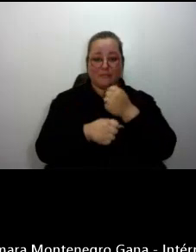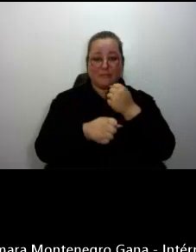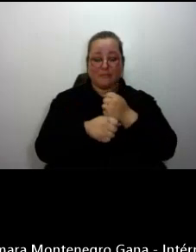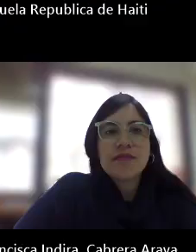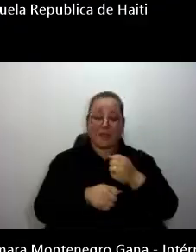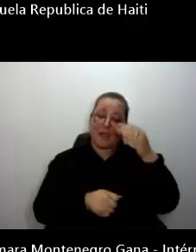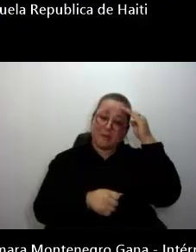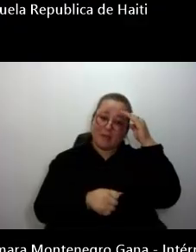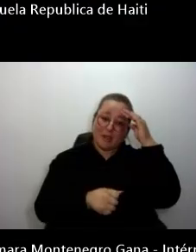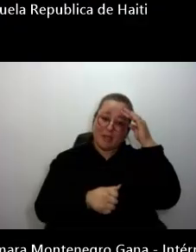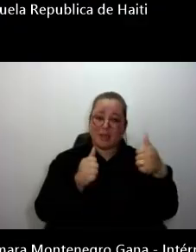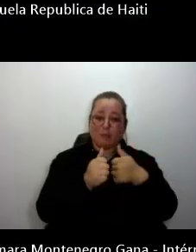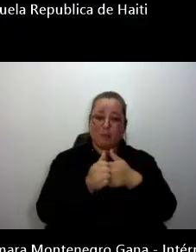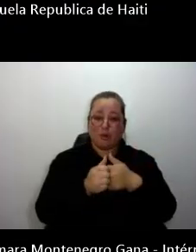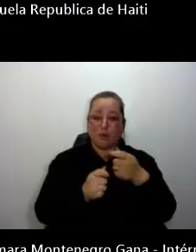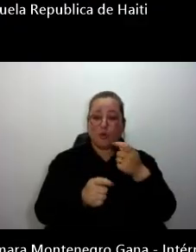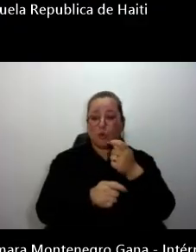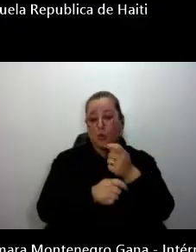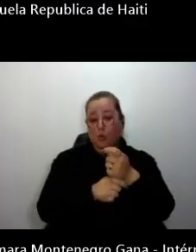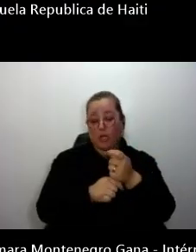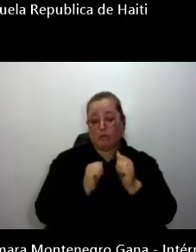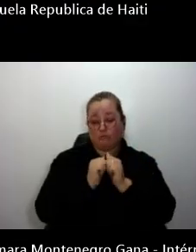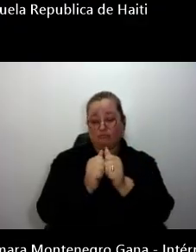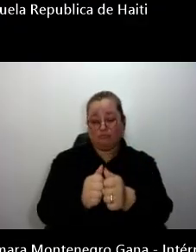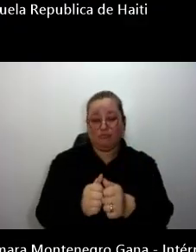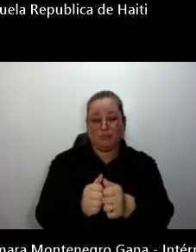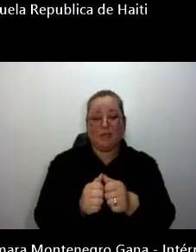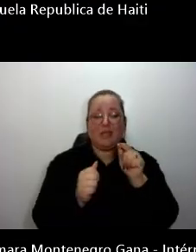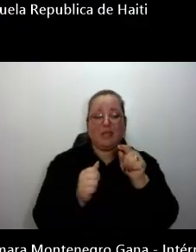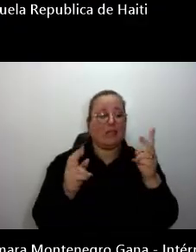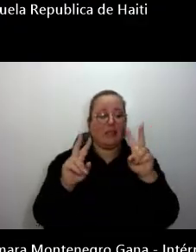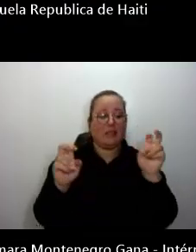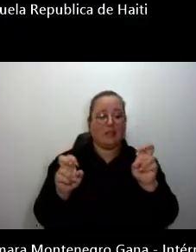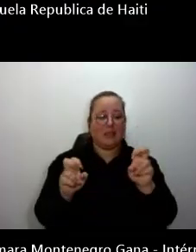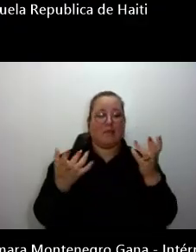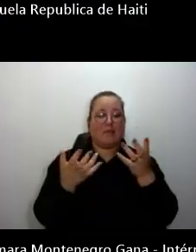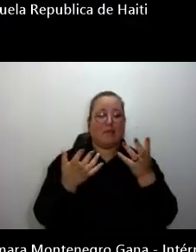acompañamiento y tutelaje, y estos están compuestos por distintas